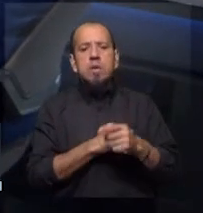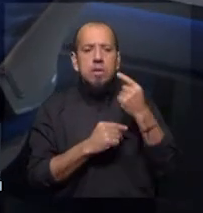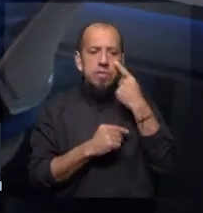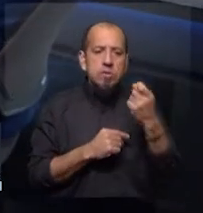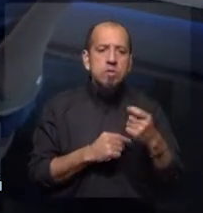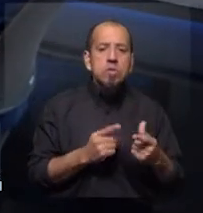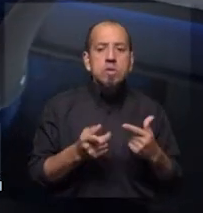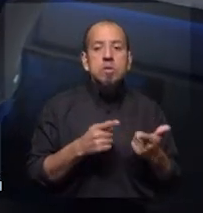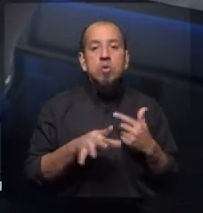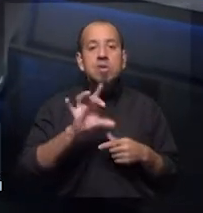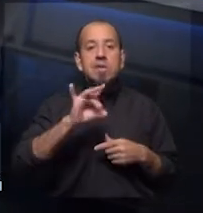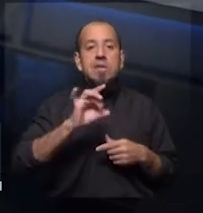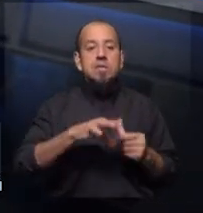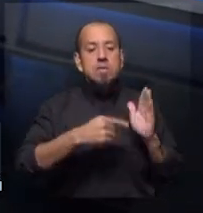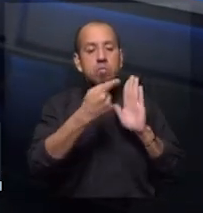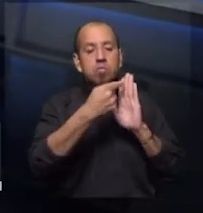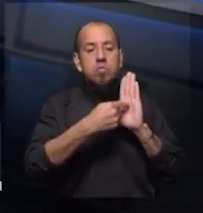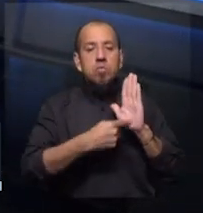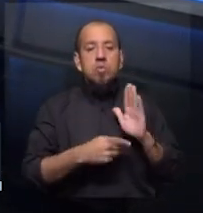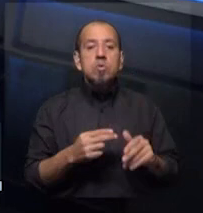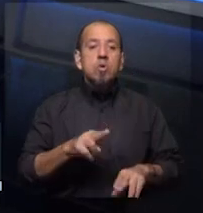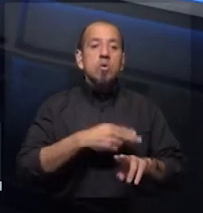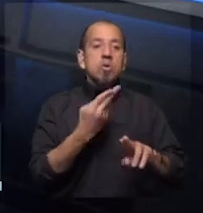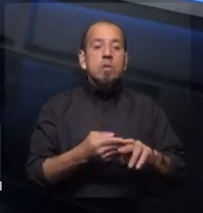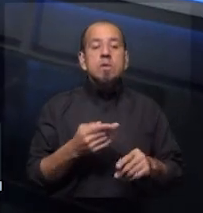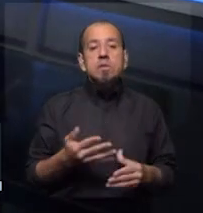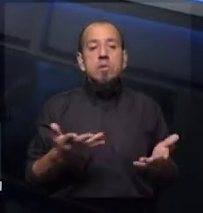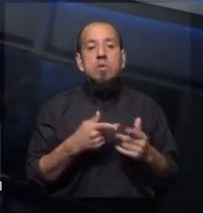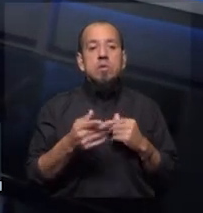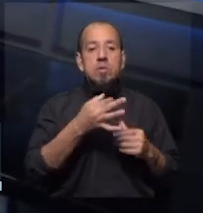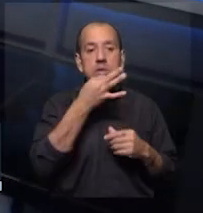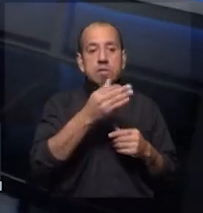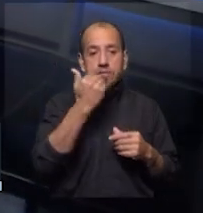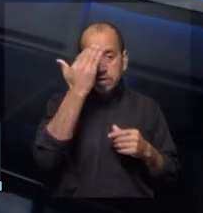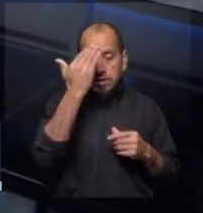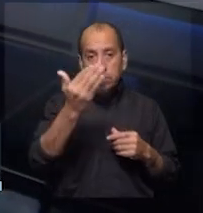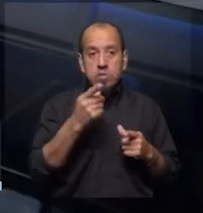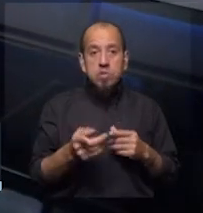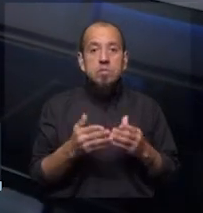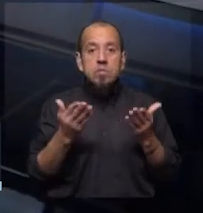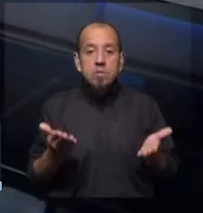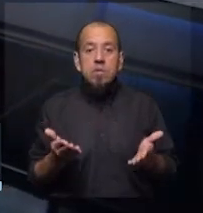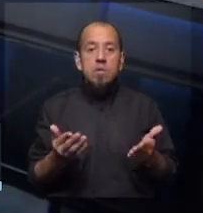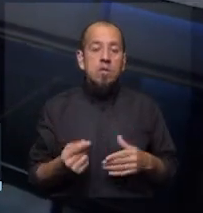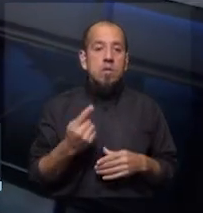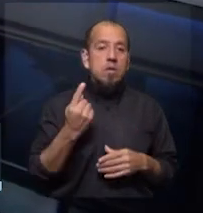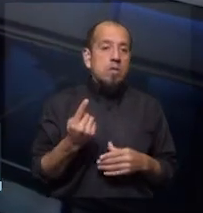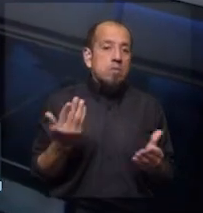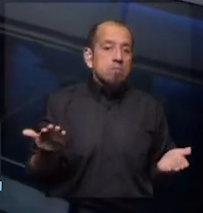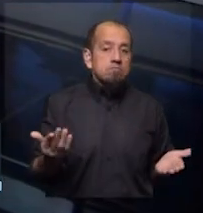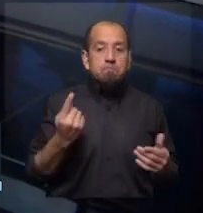que son estas 15 medidas y también nuevamente se pone el foco en lo que diga el frente amplio cuando en realidad el foco debería estar puesto prioritariamente